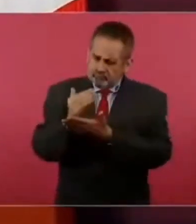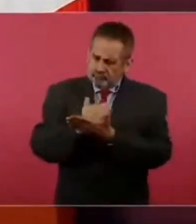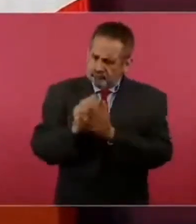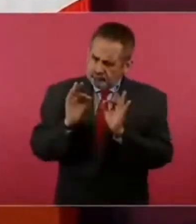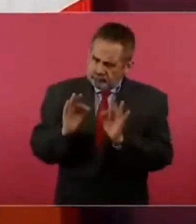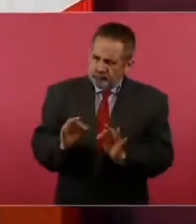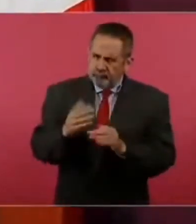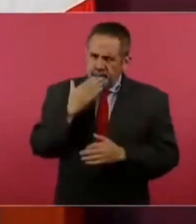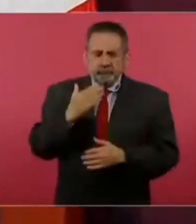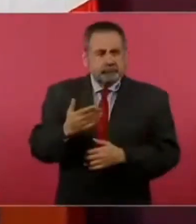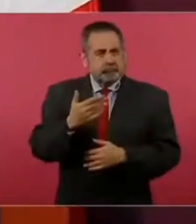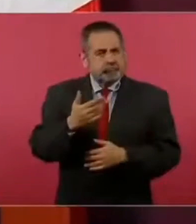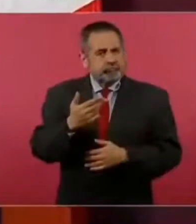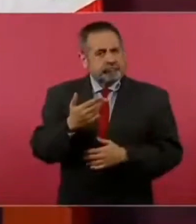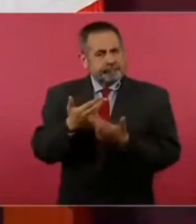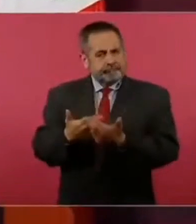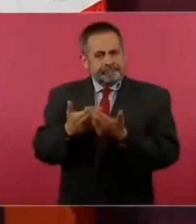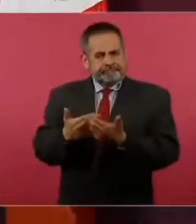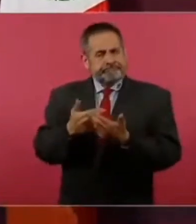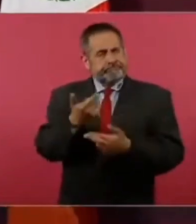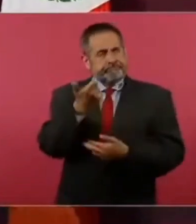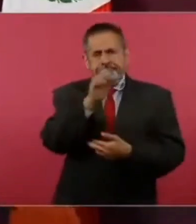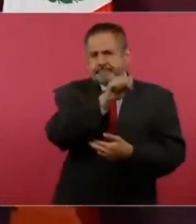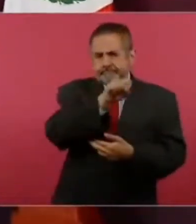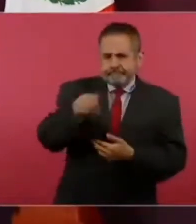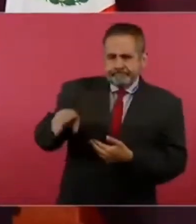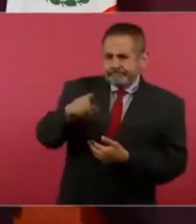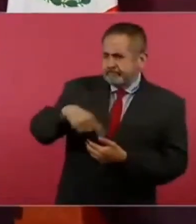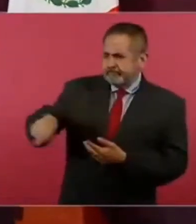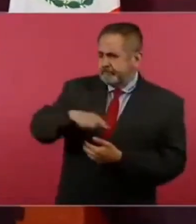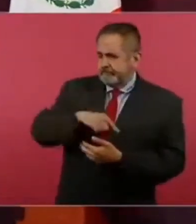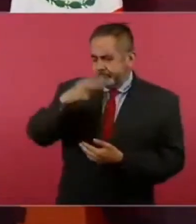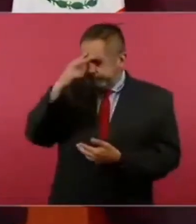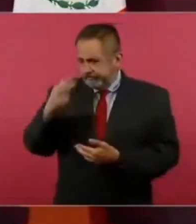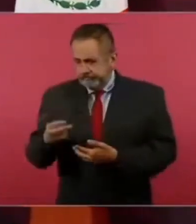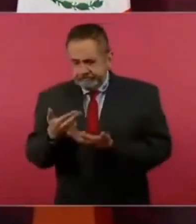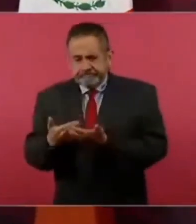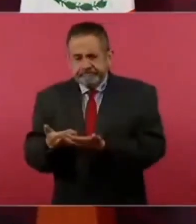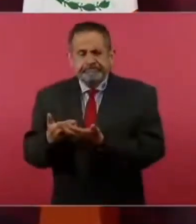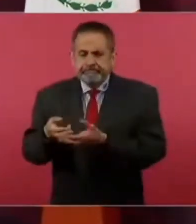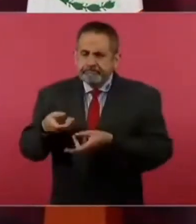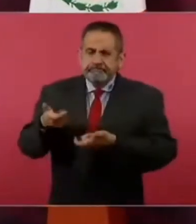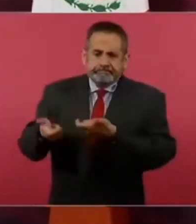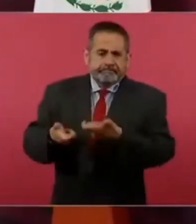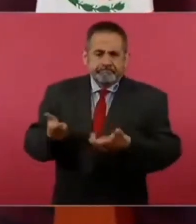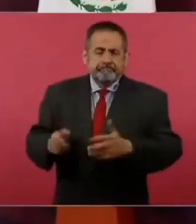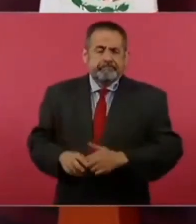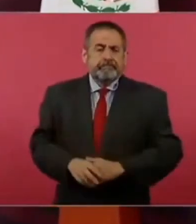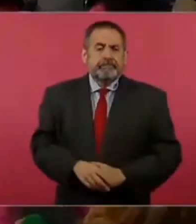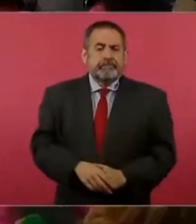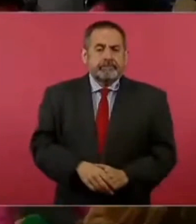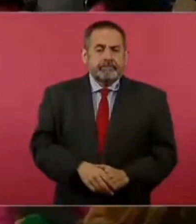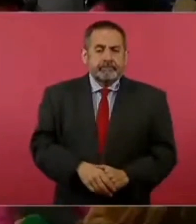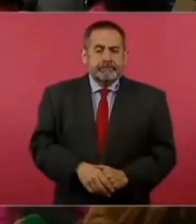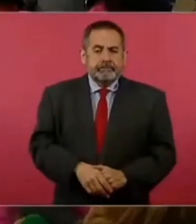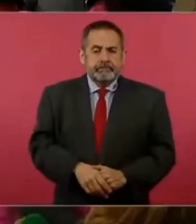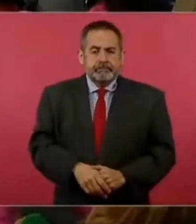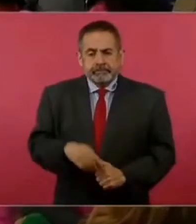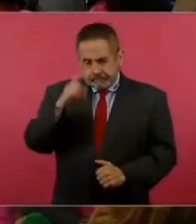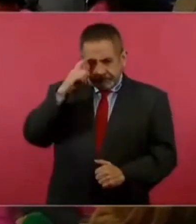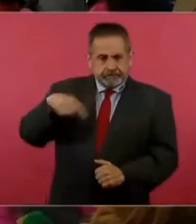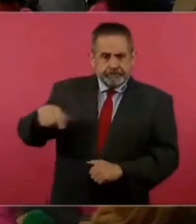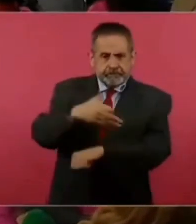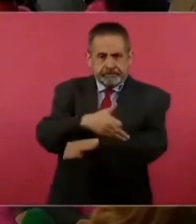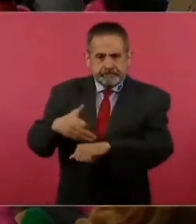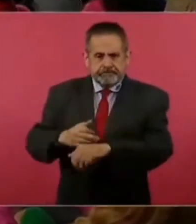les rinda más su dinero lo que envían a